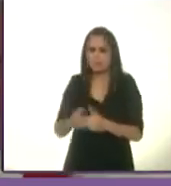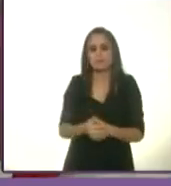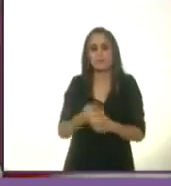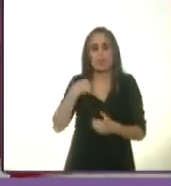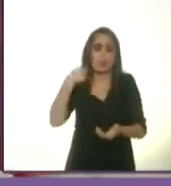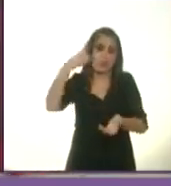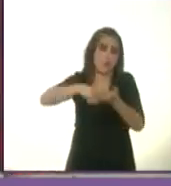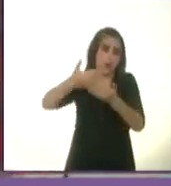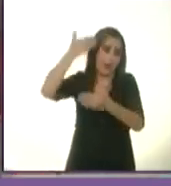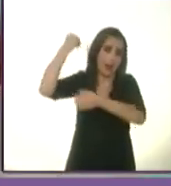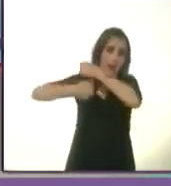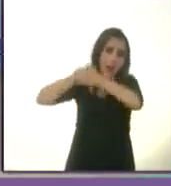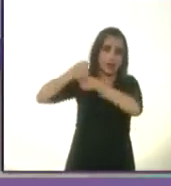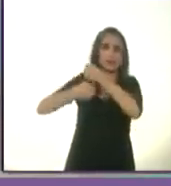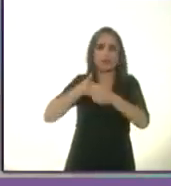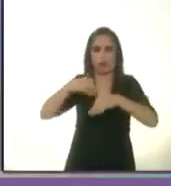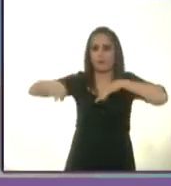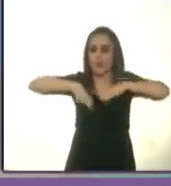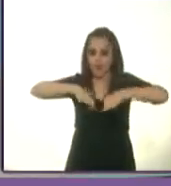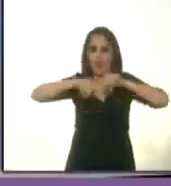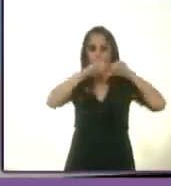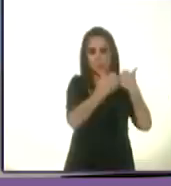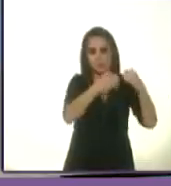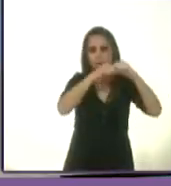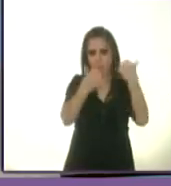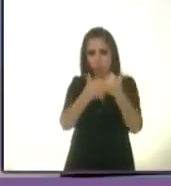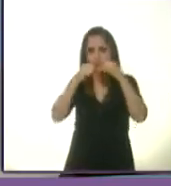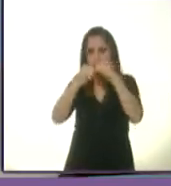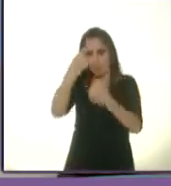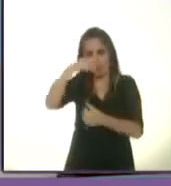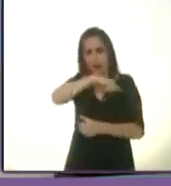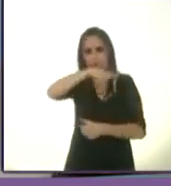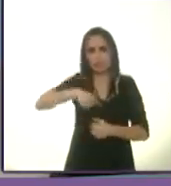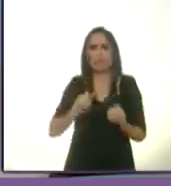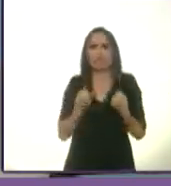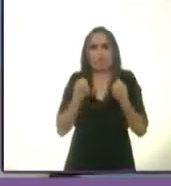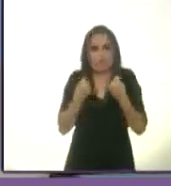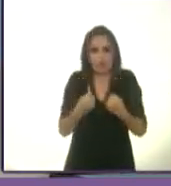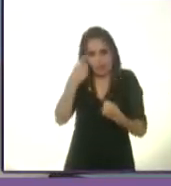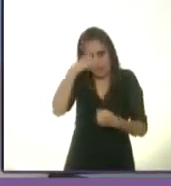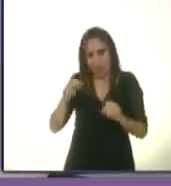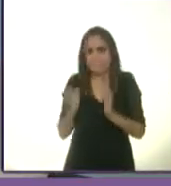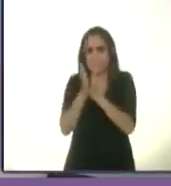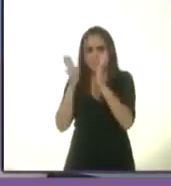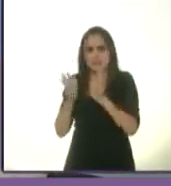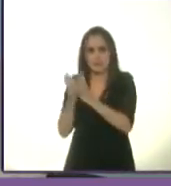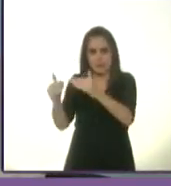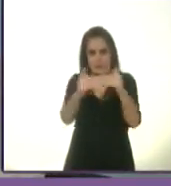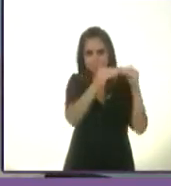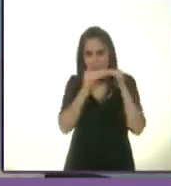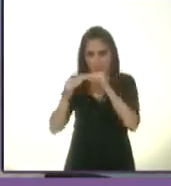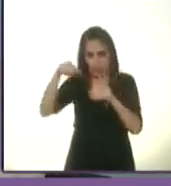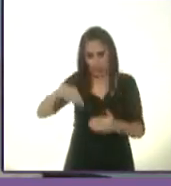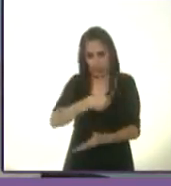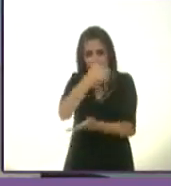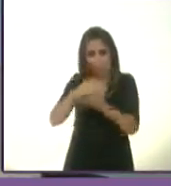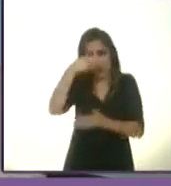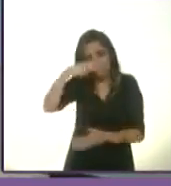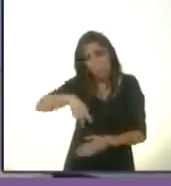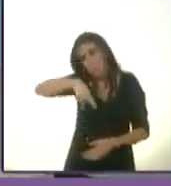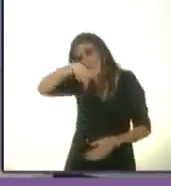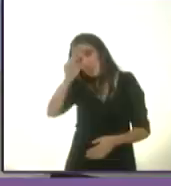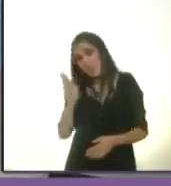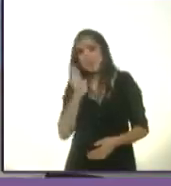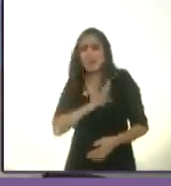muchos años trabajo con organizaciones civiles para fortalecer principalmente la democracia en la ciudad de mexico desafortunadamente